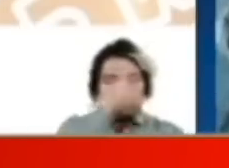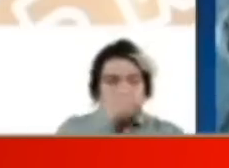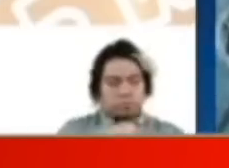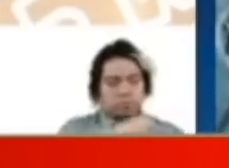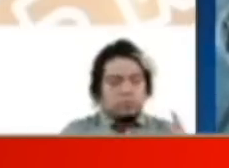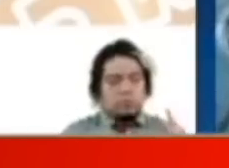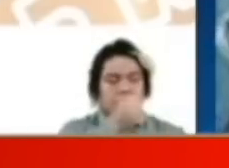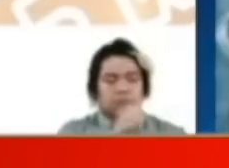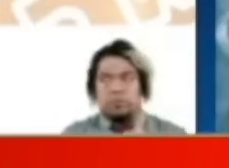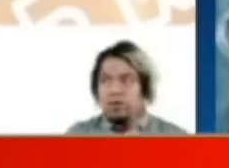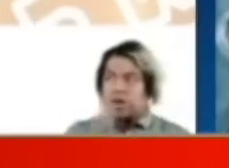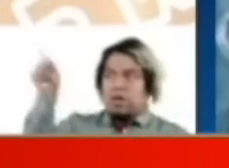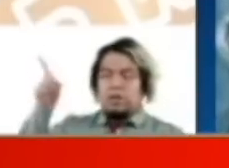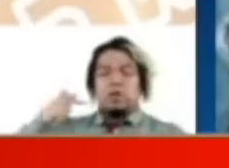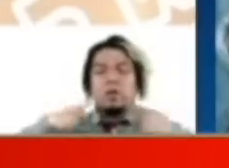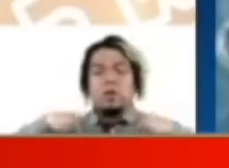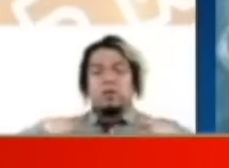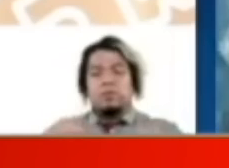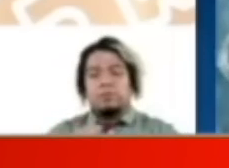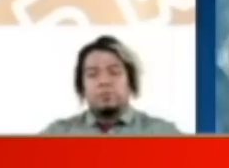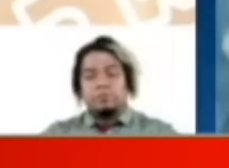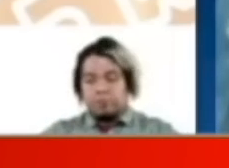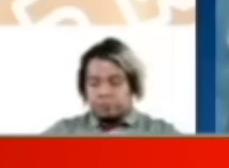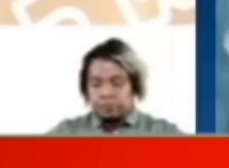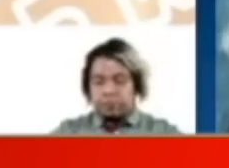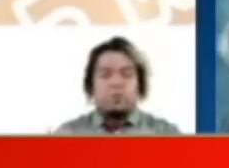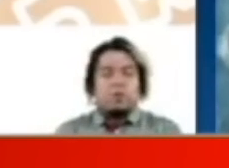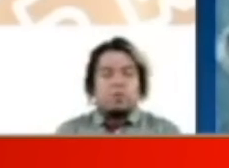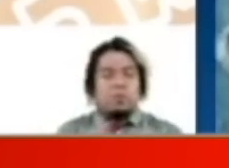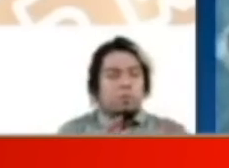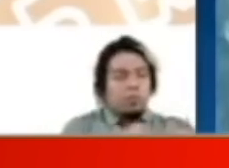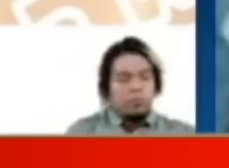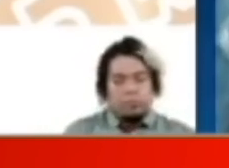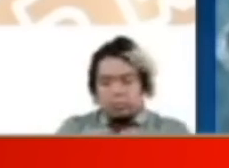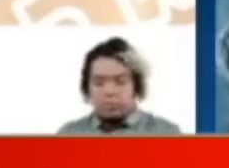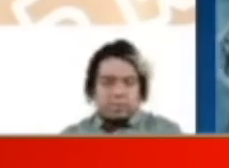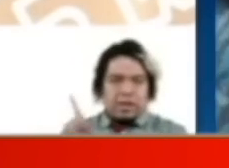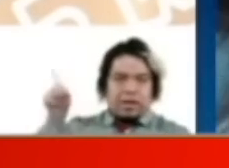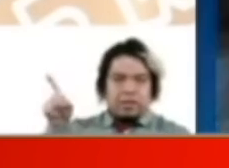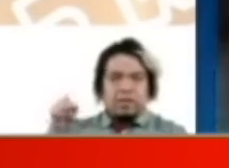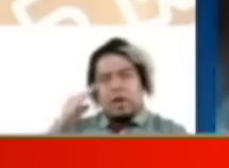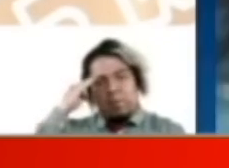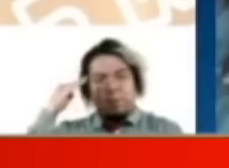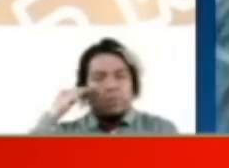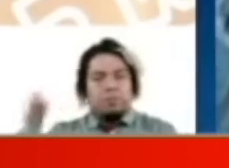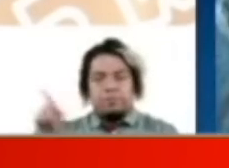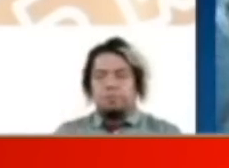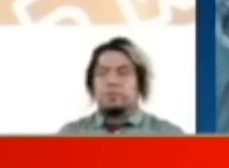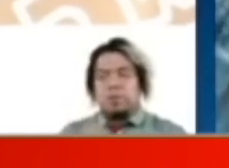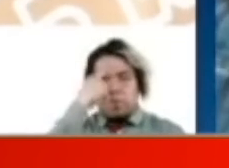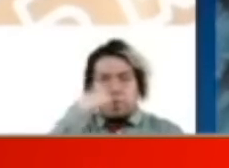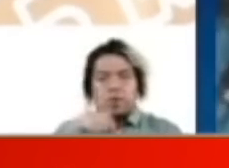sistema y no solamente eso sino que también hoy se pone sobre la mesa si continúa o no los